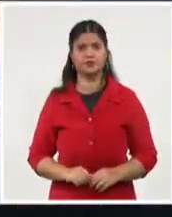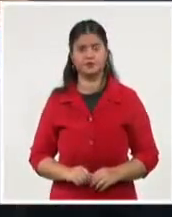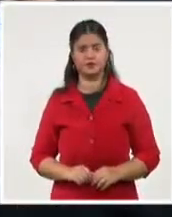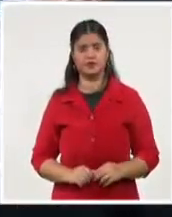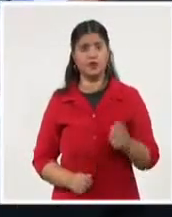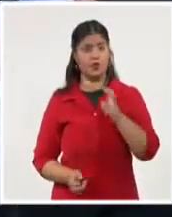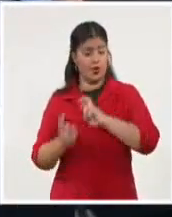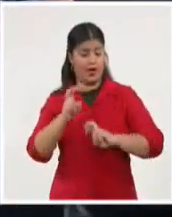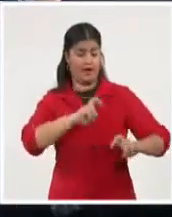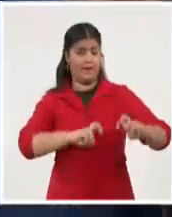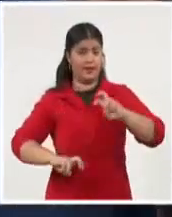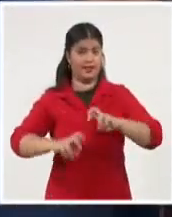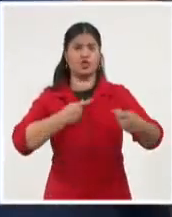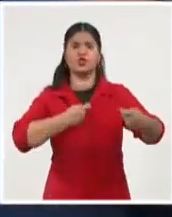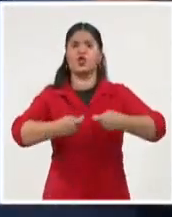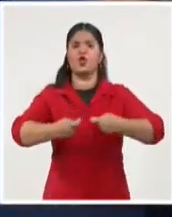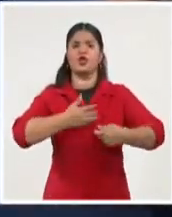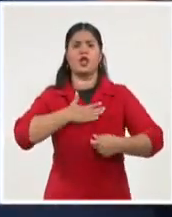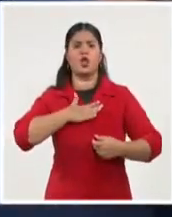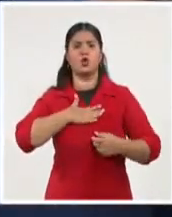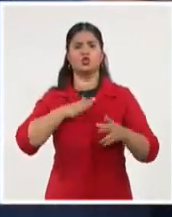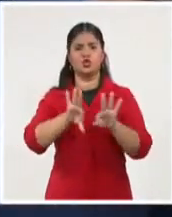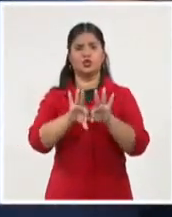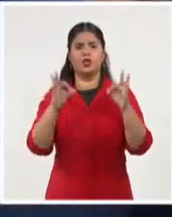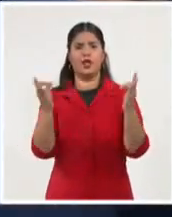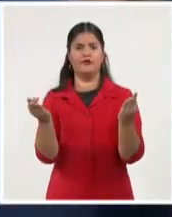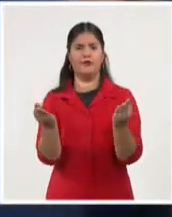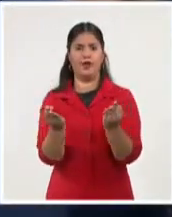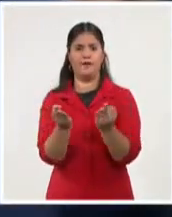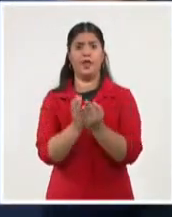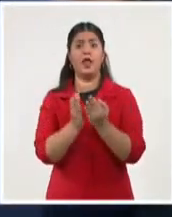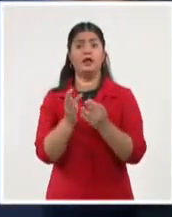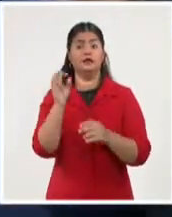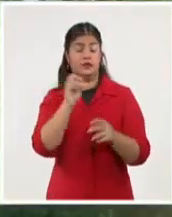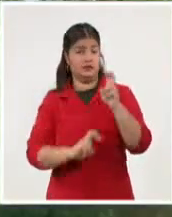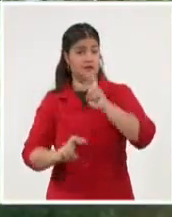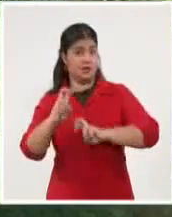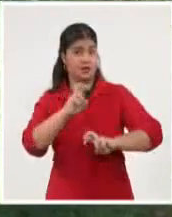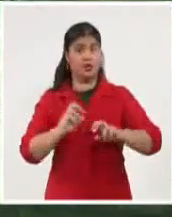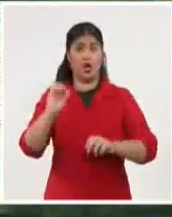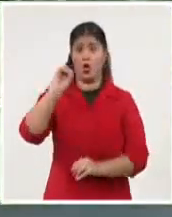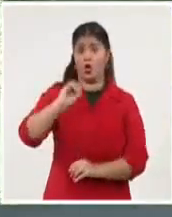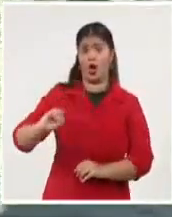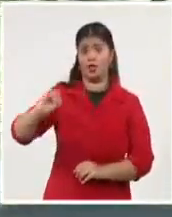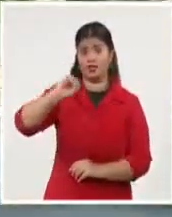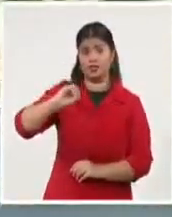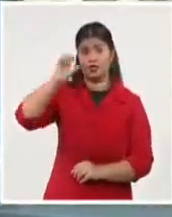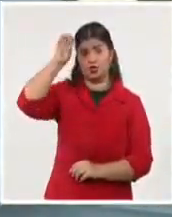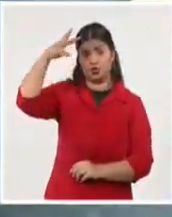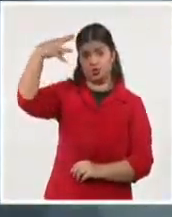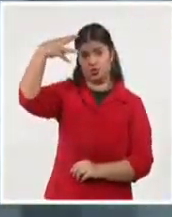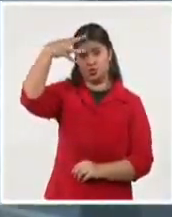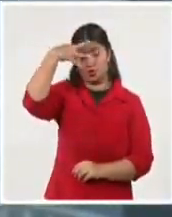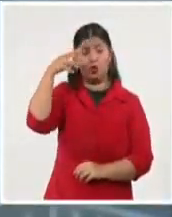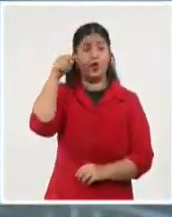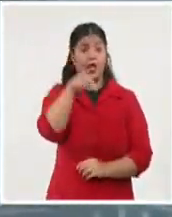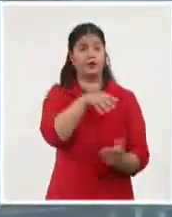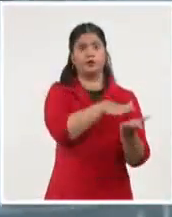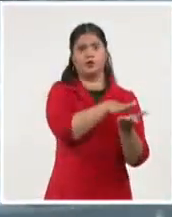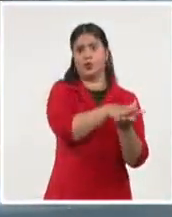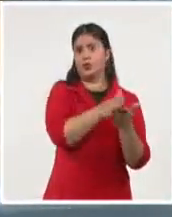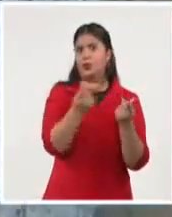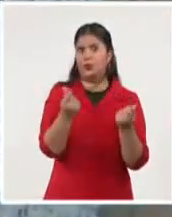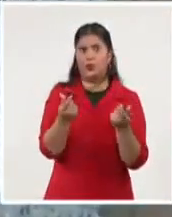inspección sobre los negocios de la familia. Investigan si la organización Trump manipuló el valor de sus propiedades, inflándolo